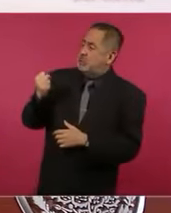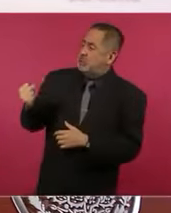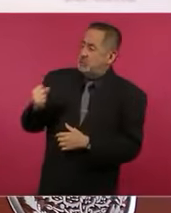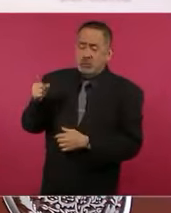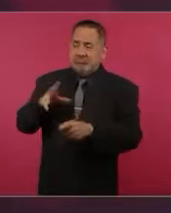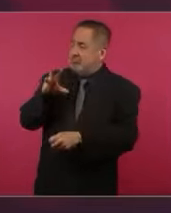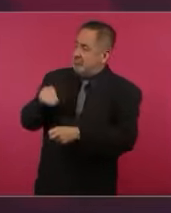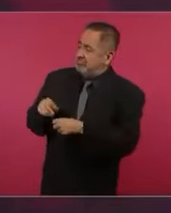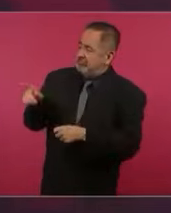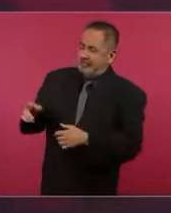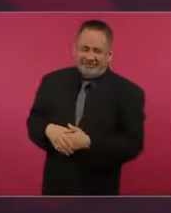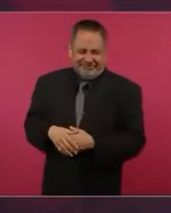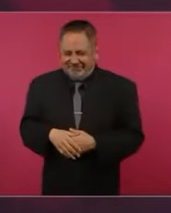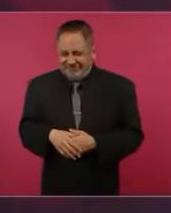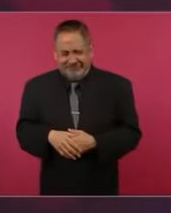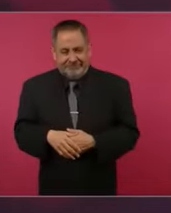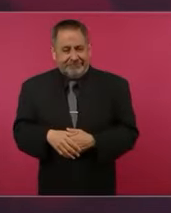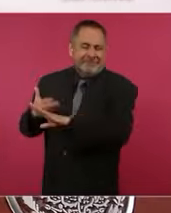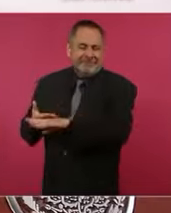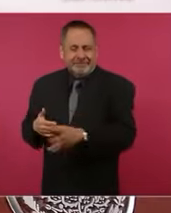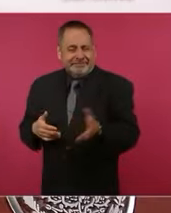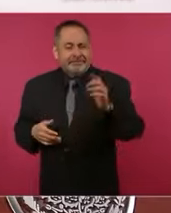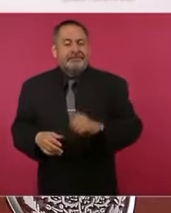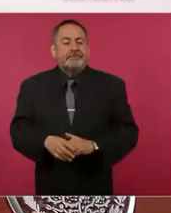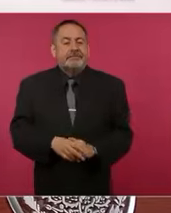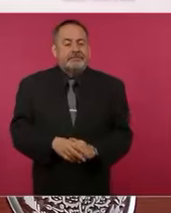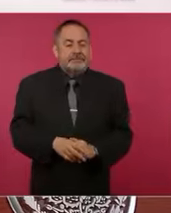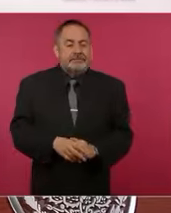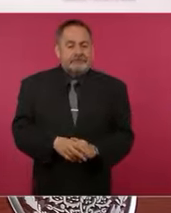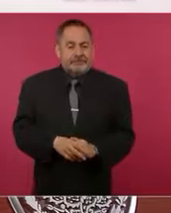con el mesianismo,